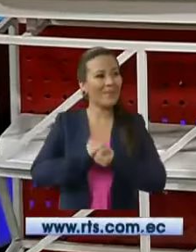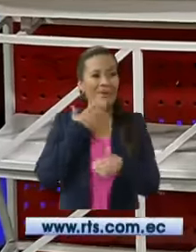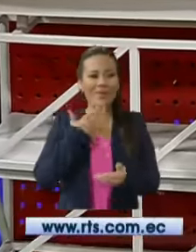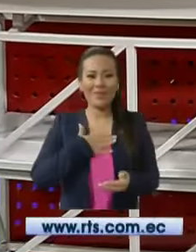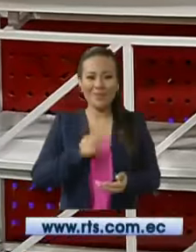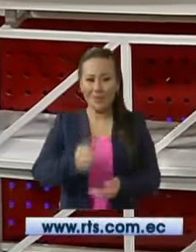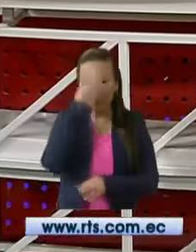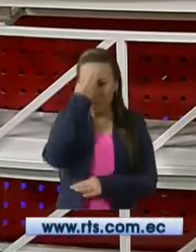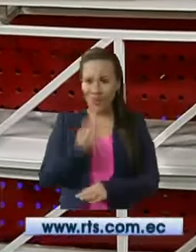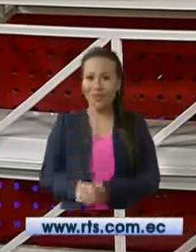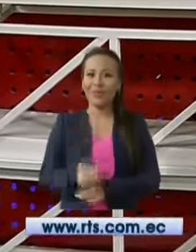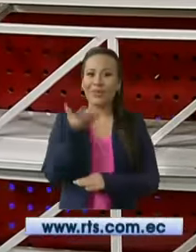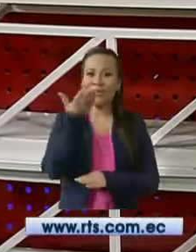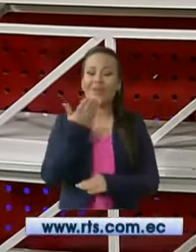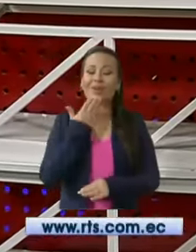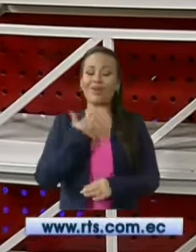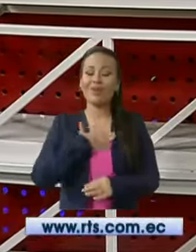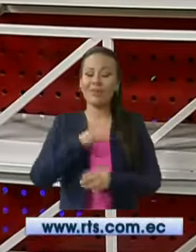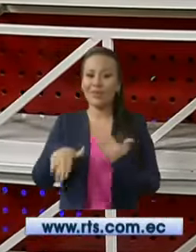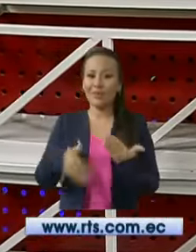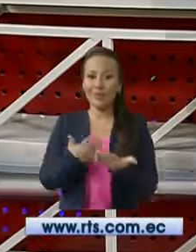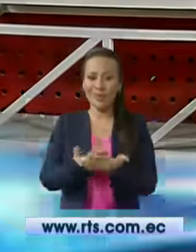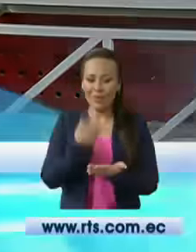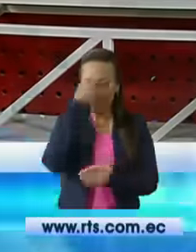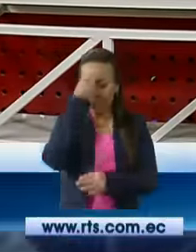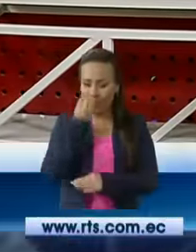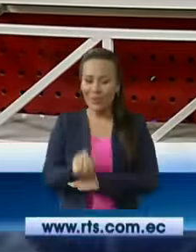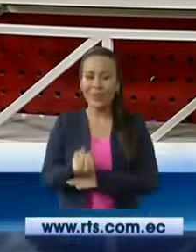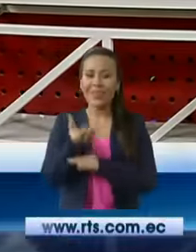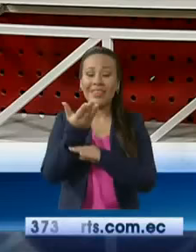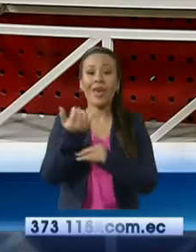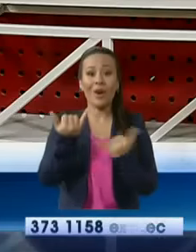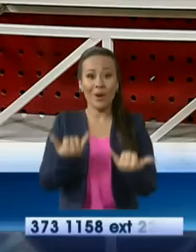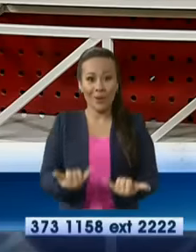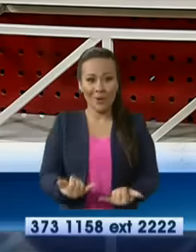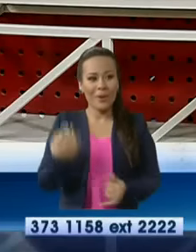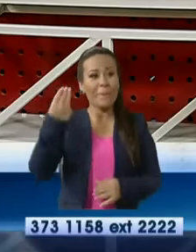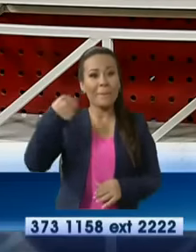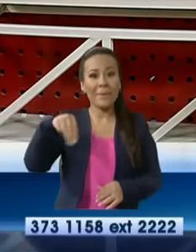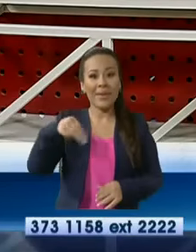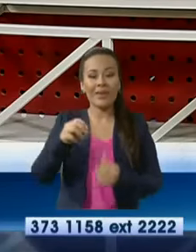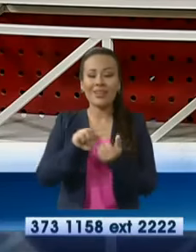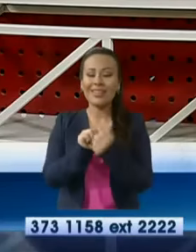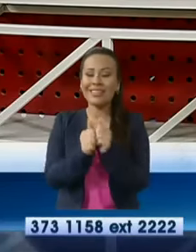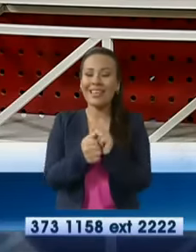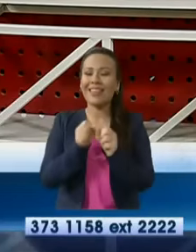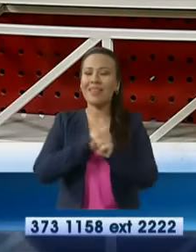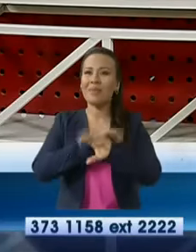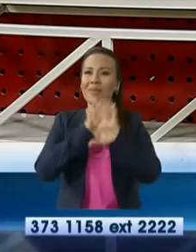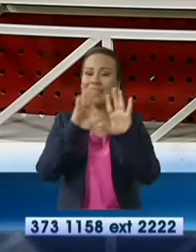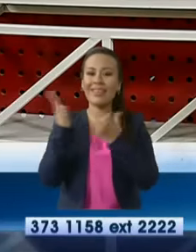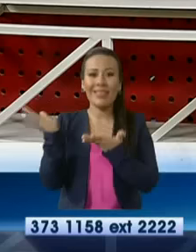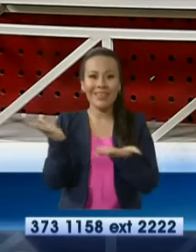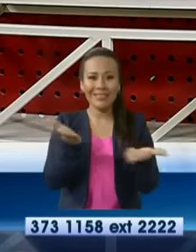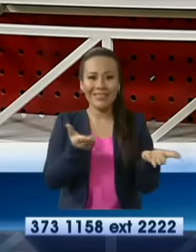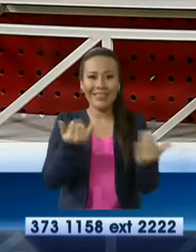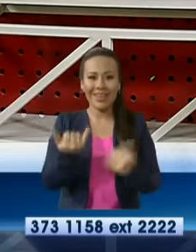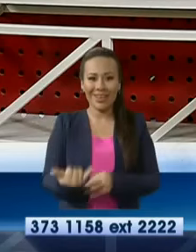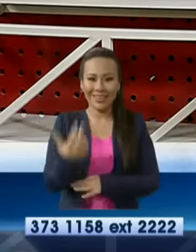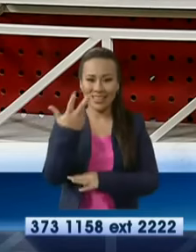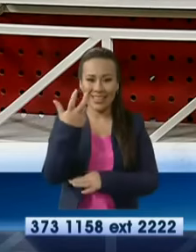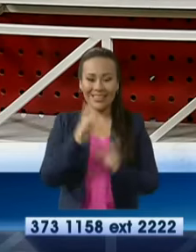Hola, buenos días, Luisa, buenos días. ¿Qué tal, Hugo? Amigos televidentes, como siempre, un gusto compartir con ustedes cada mañana en este día miércoles ya, 13 de abril del